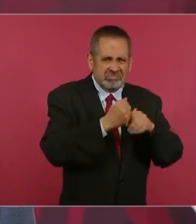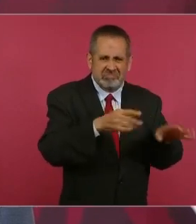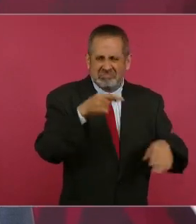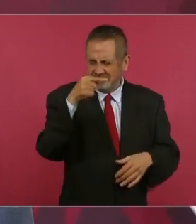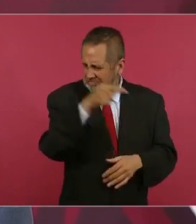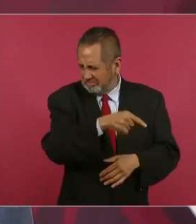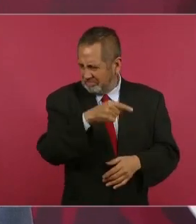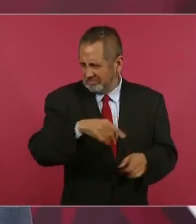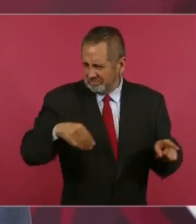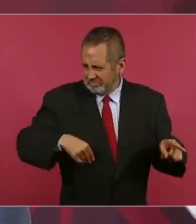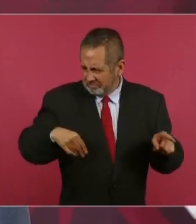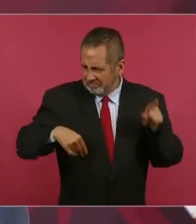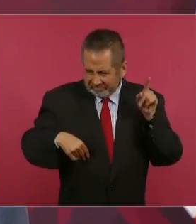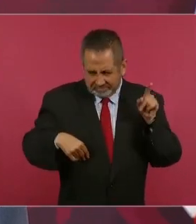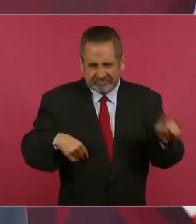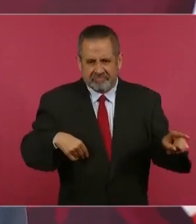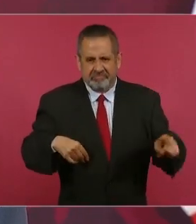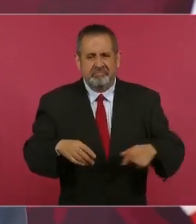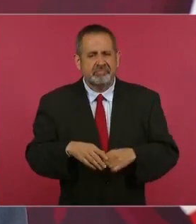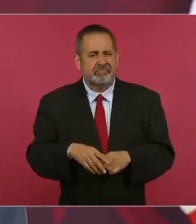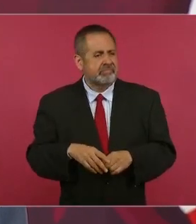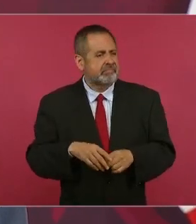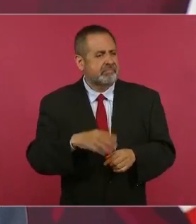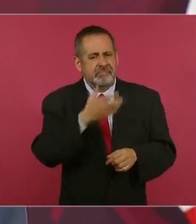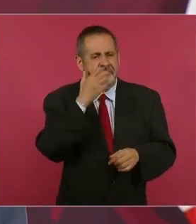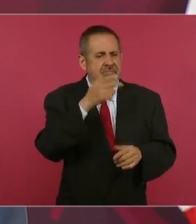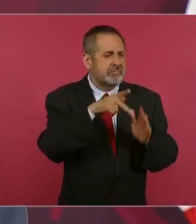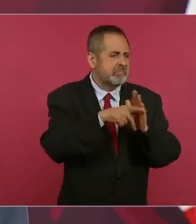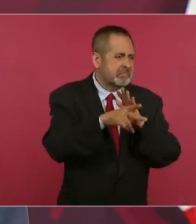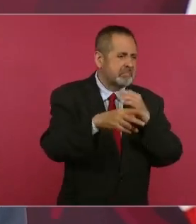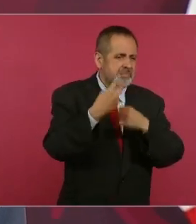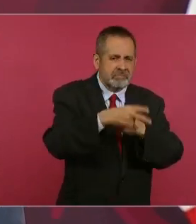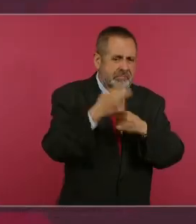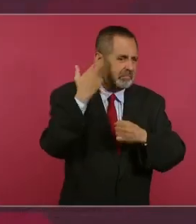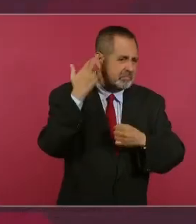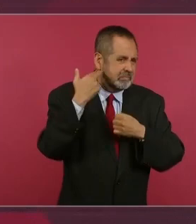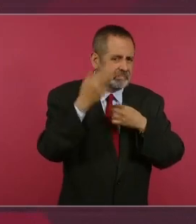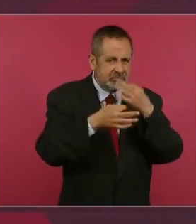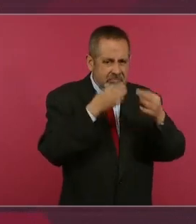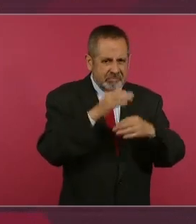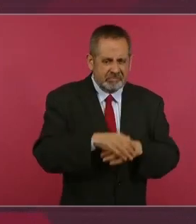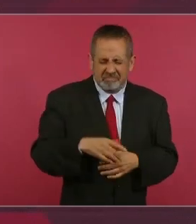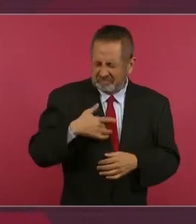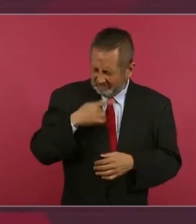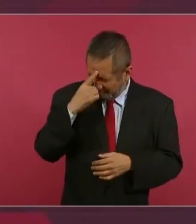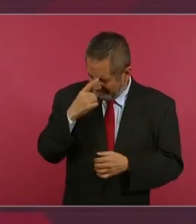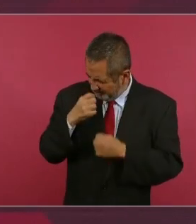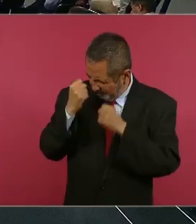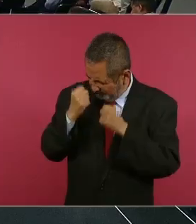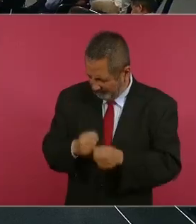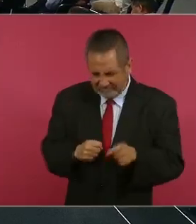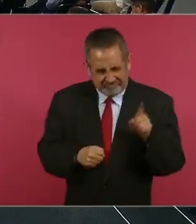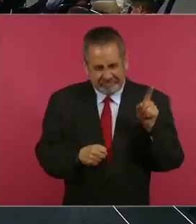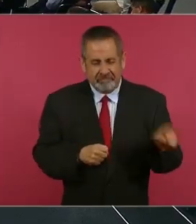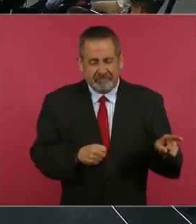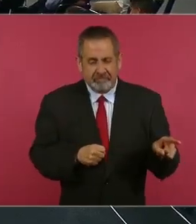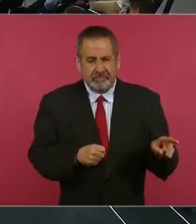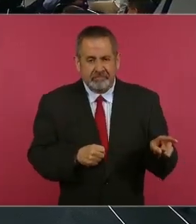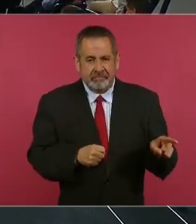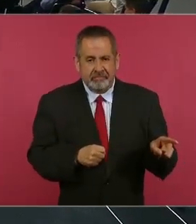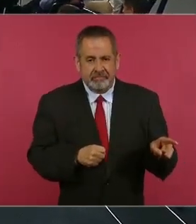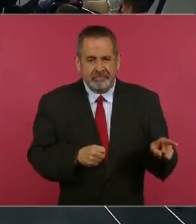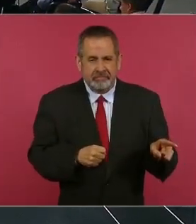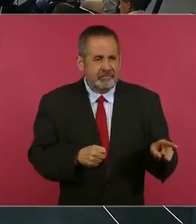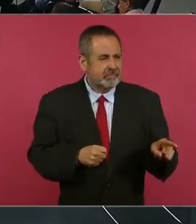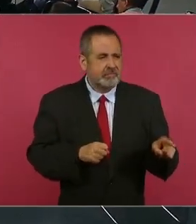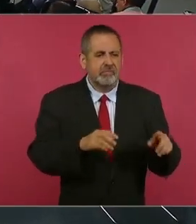de comunicación convencional, que no tengo duda que todavía no se les puede